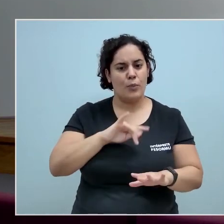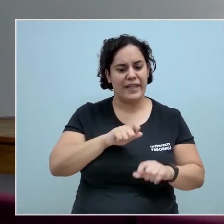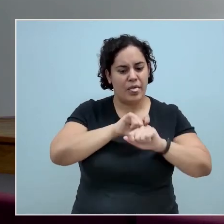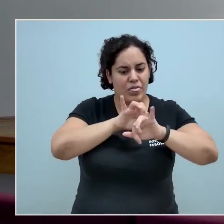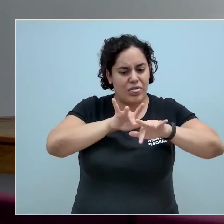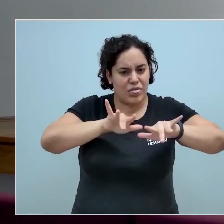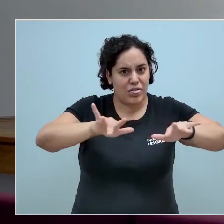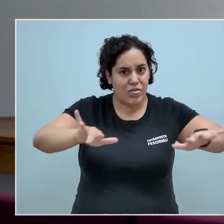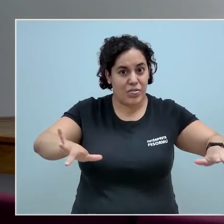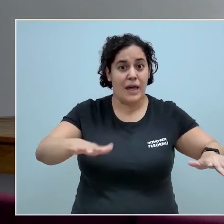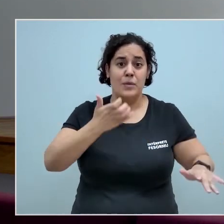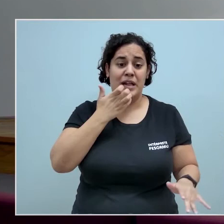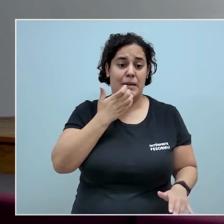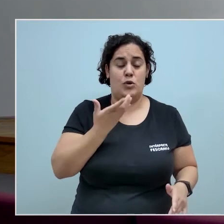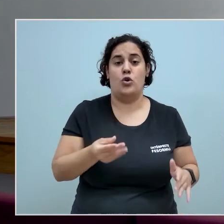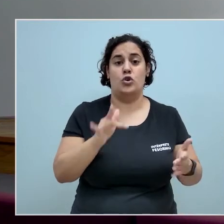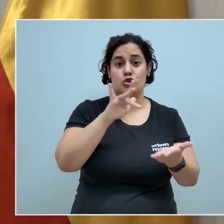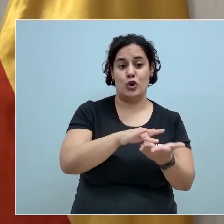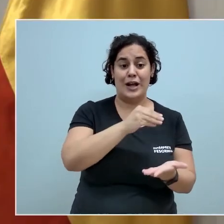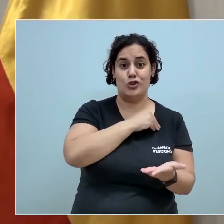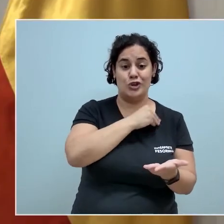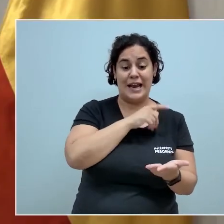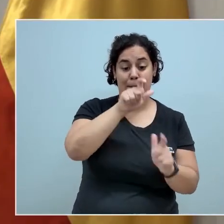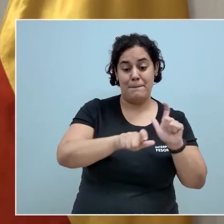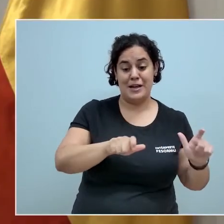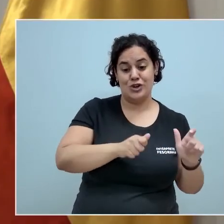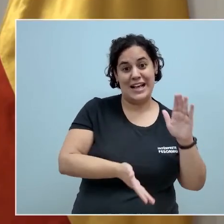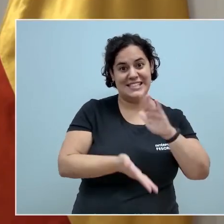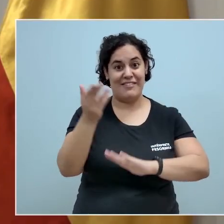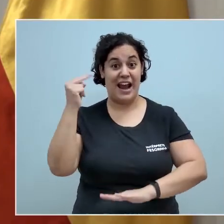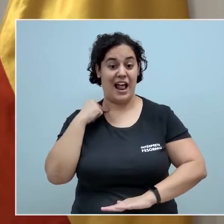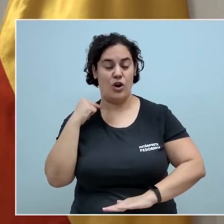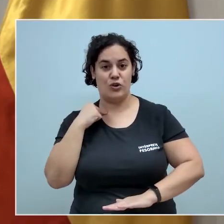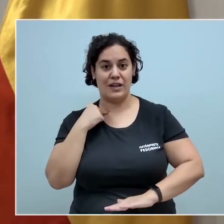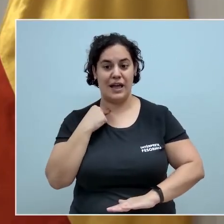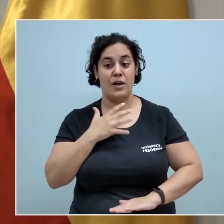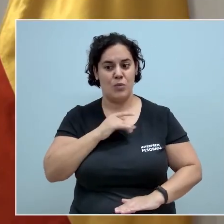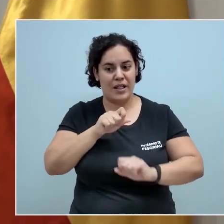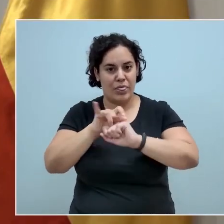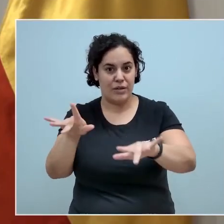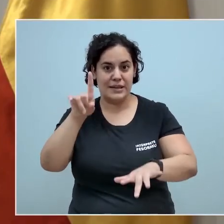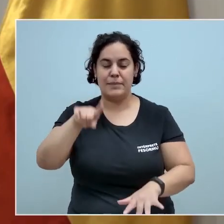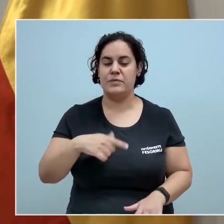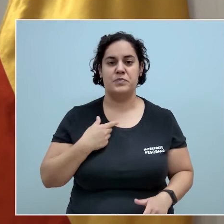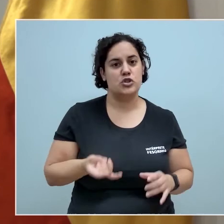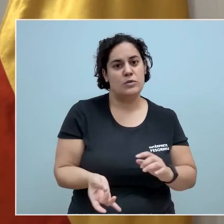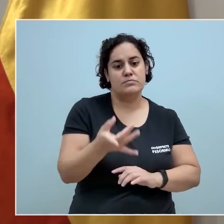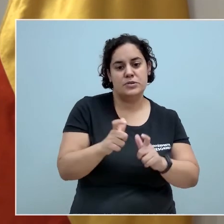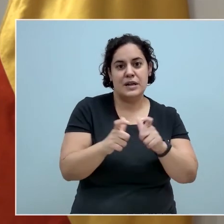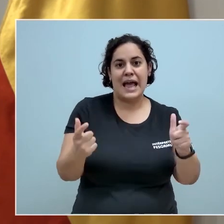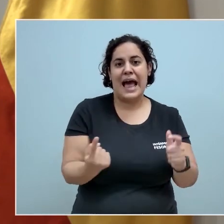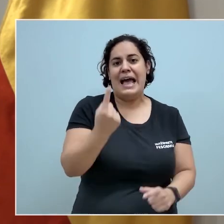por la movilidad de estas personas. Son casos ahora mismo aislados. O sea, es verdad que hay casos aislados relacionados con los brotes con el ocio